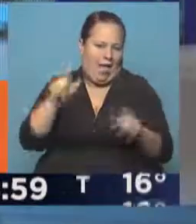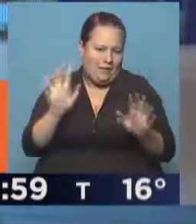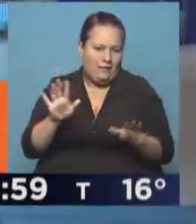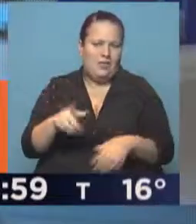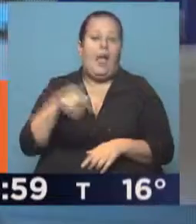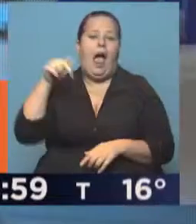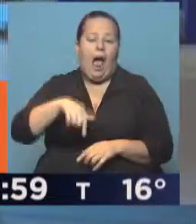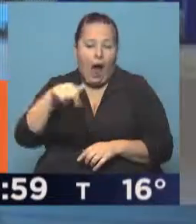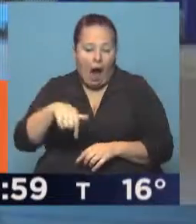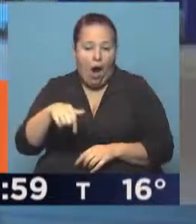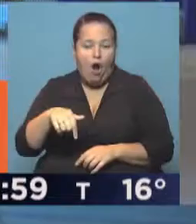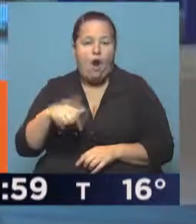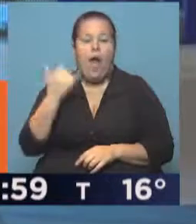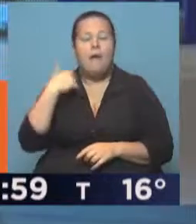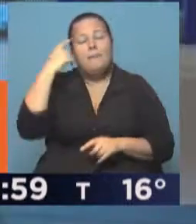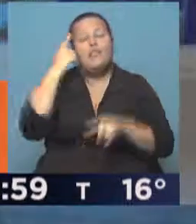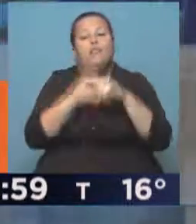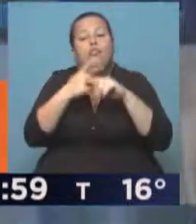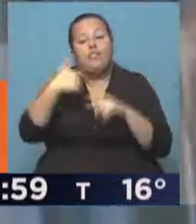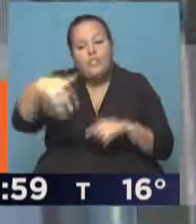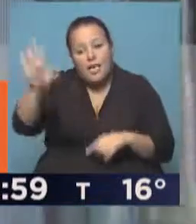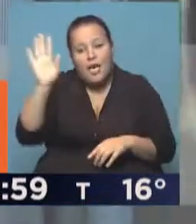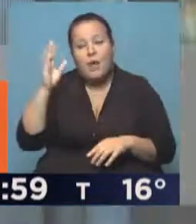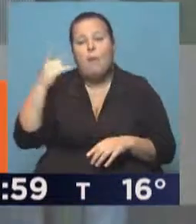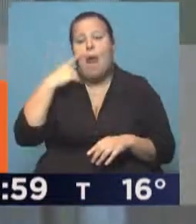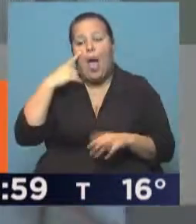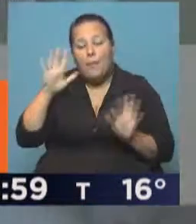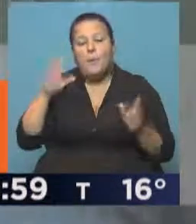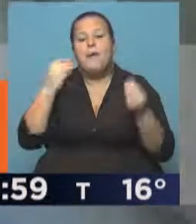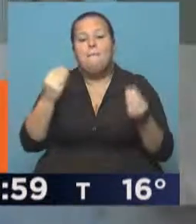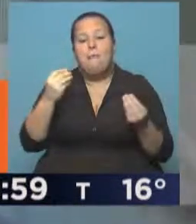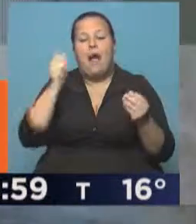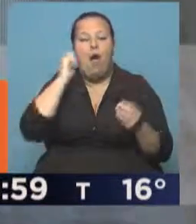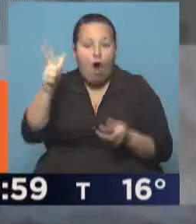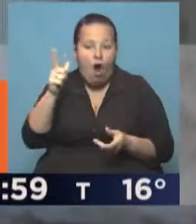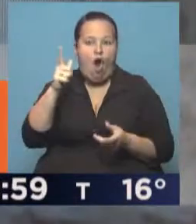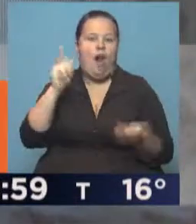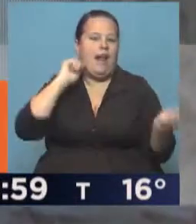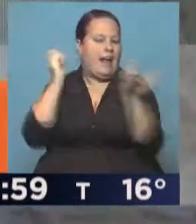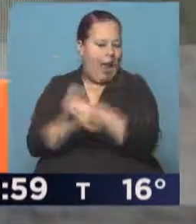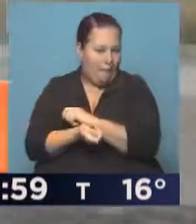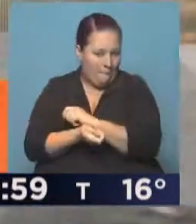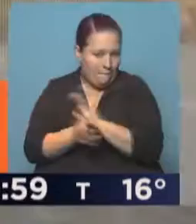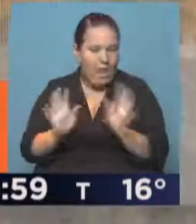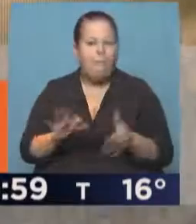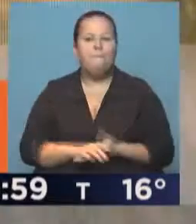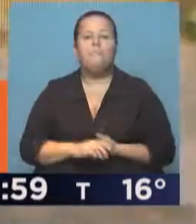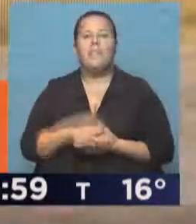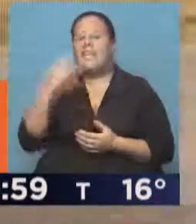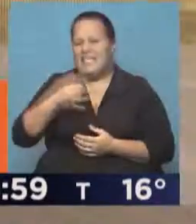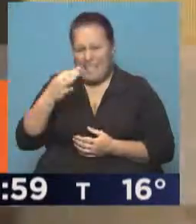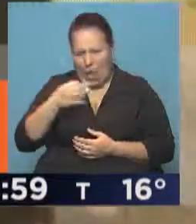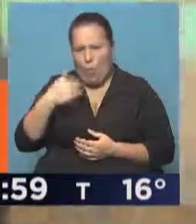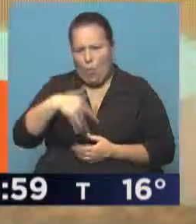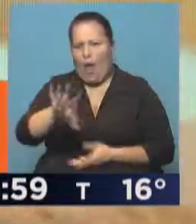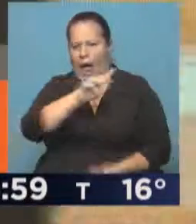ahora tenemos una esperanza de vida para poder lograr que esto se revierta seguramente se va